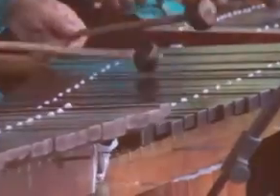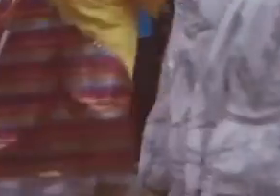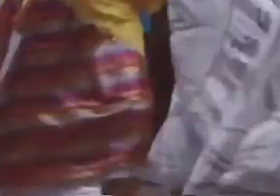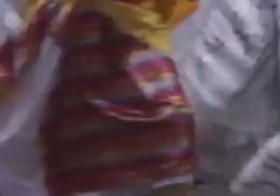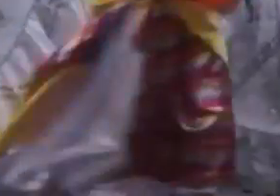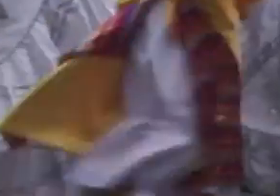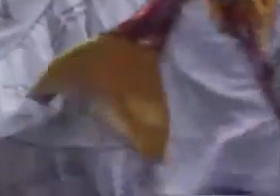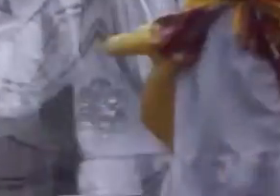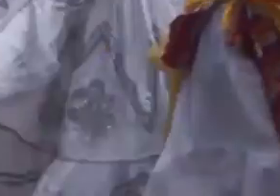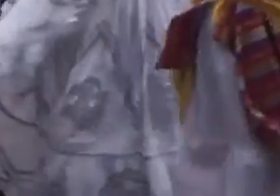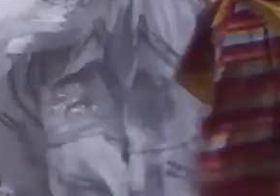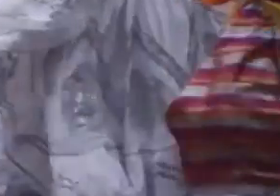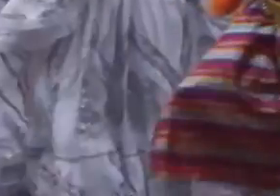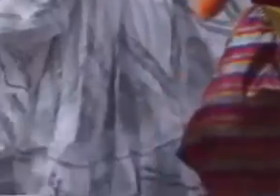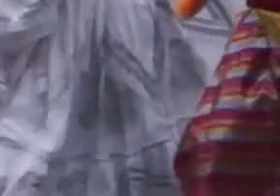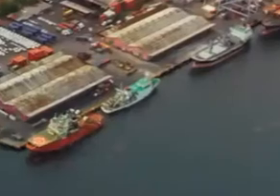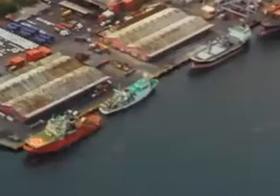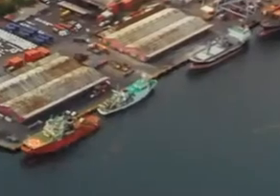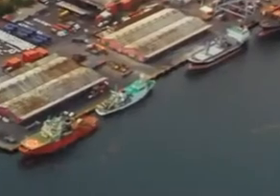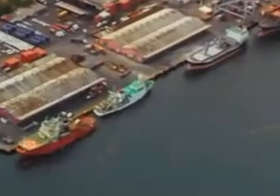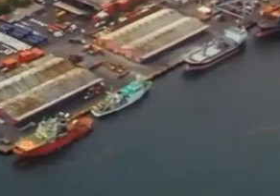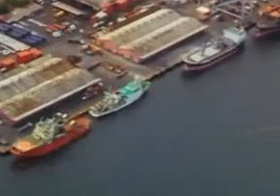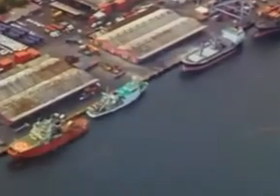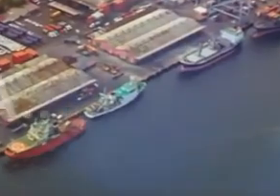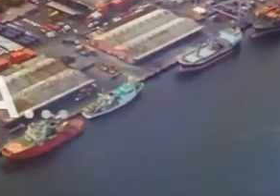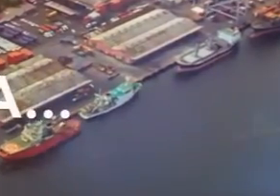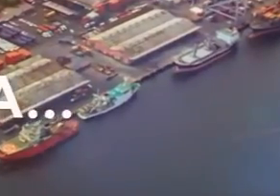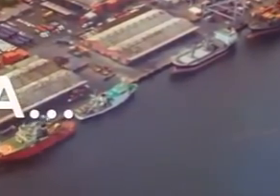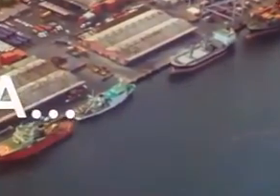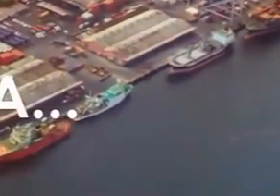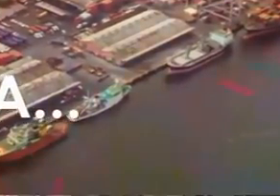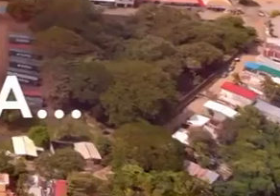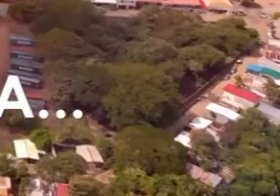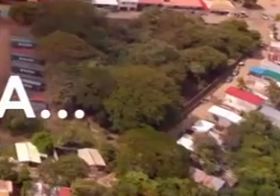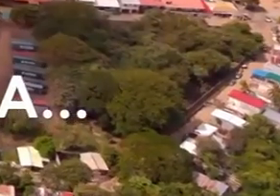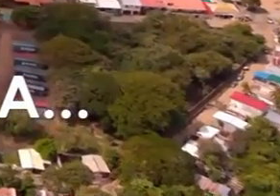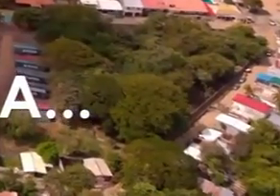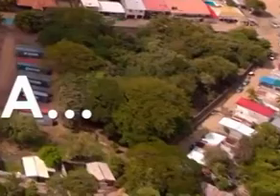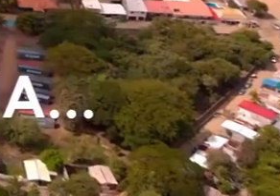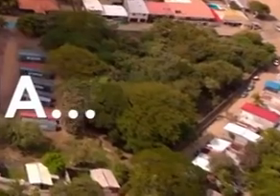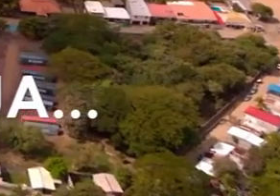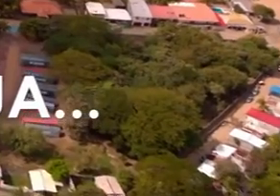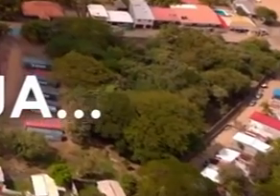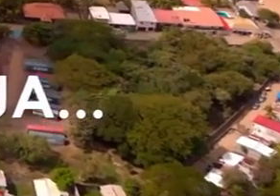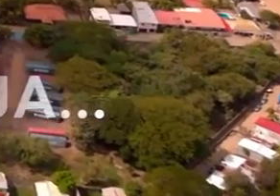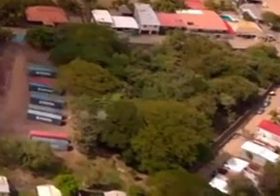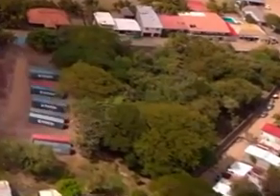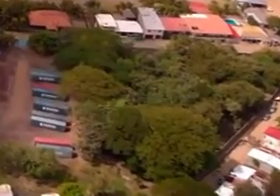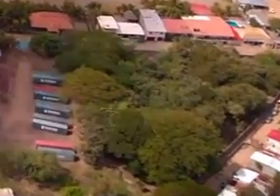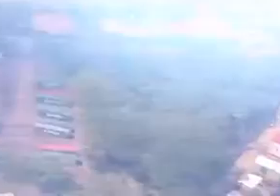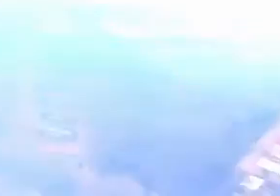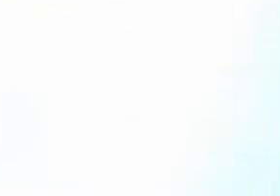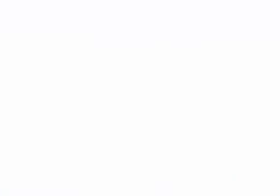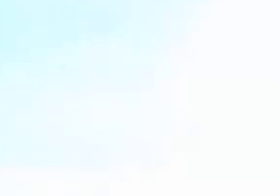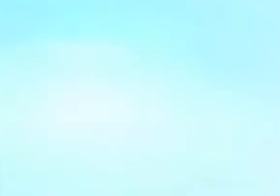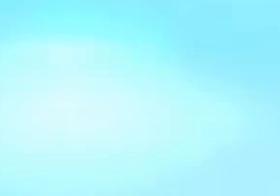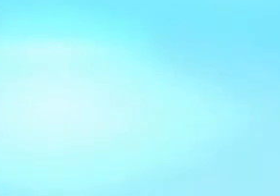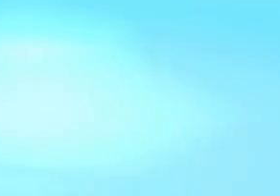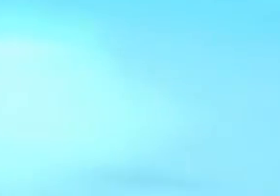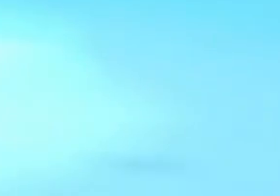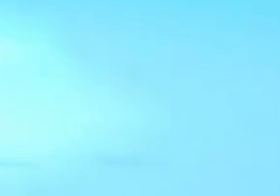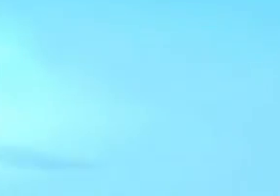libertad. Patria para todos, te amo Nicaragua, Asamblea Nacional.